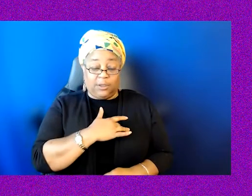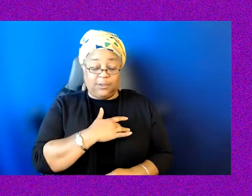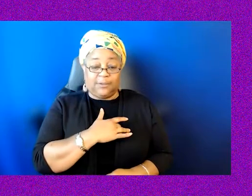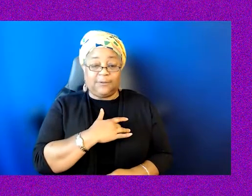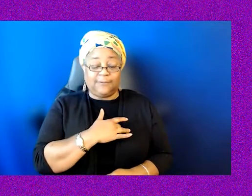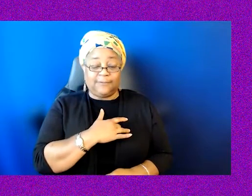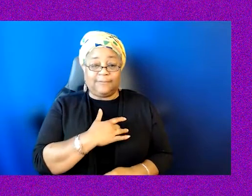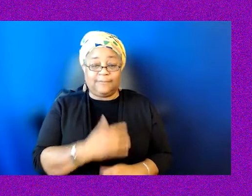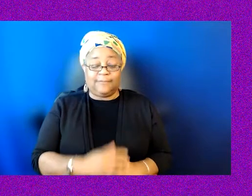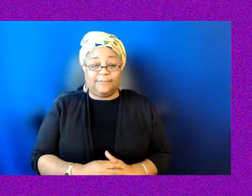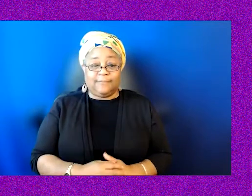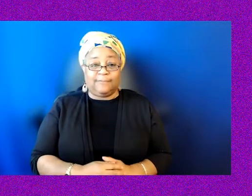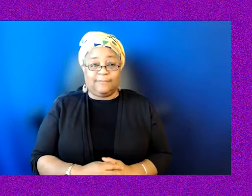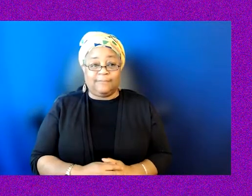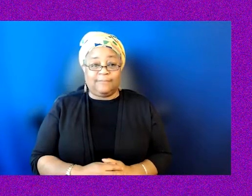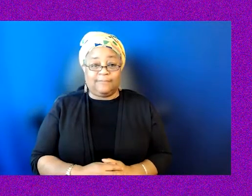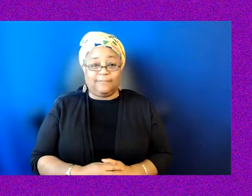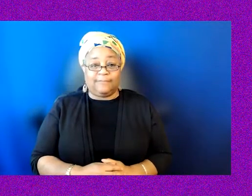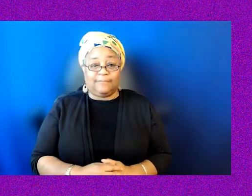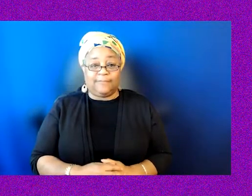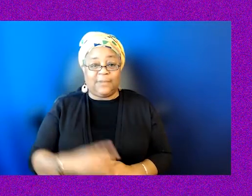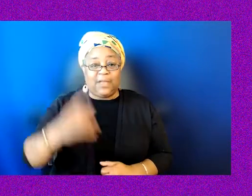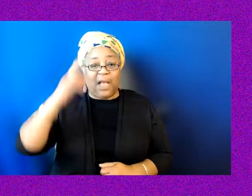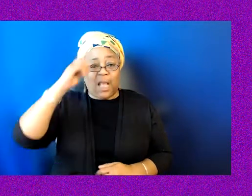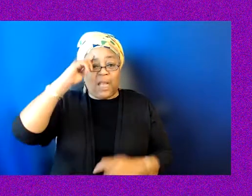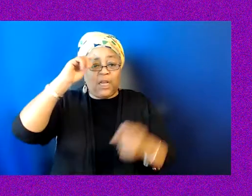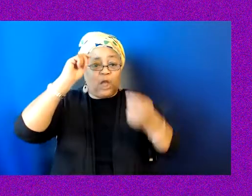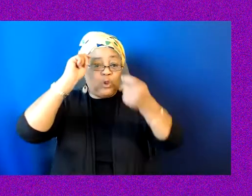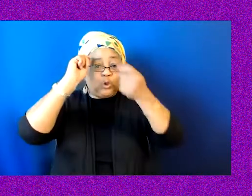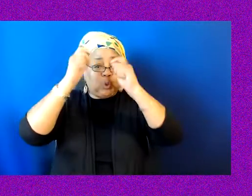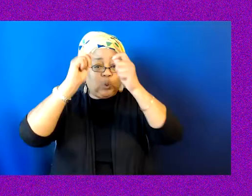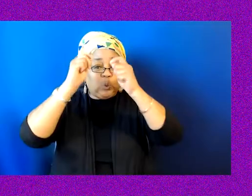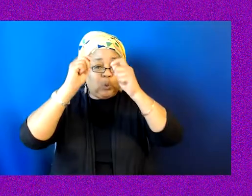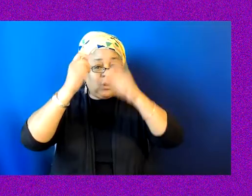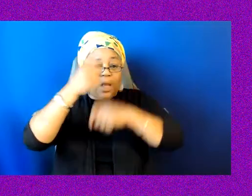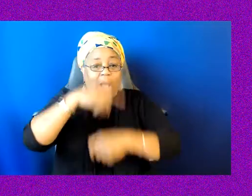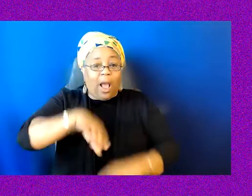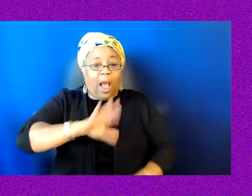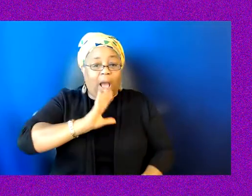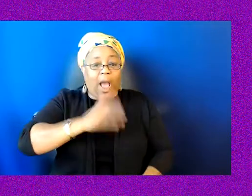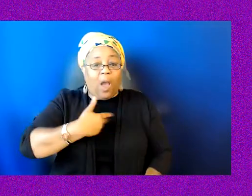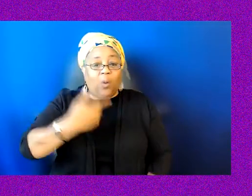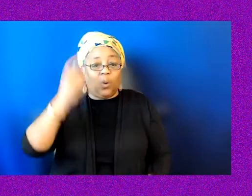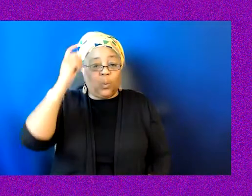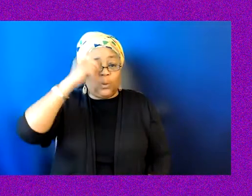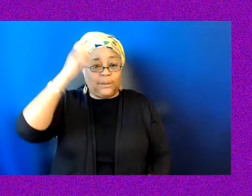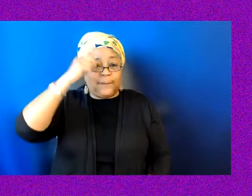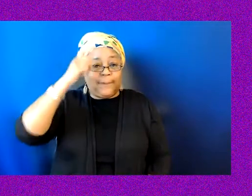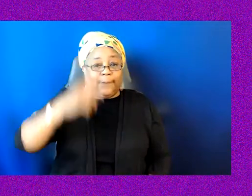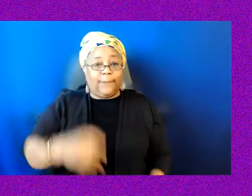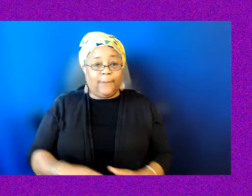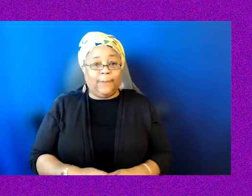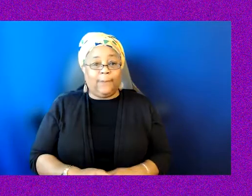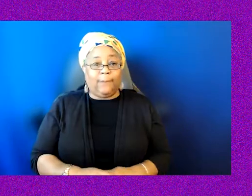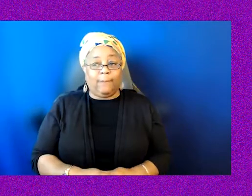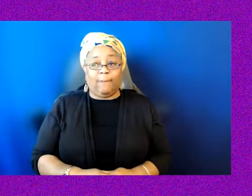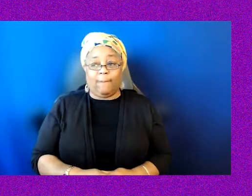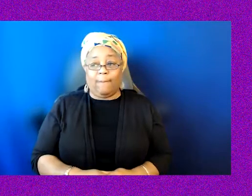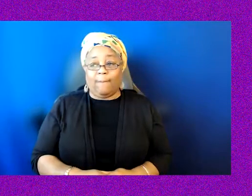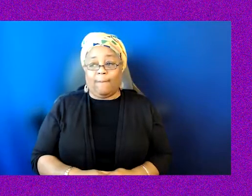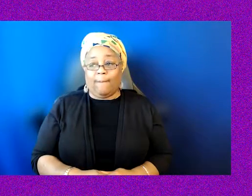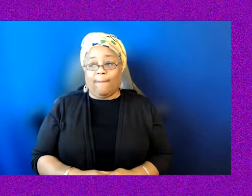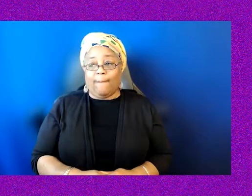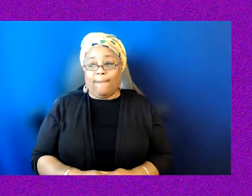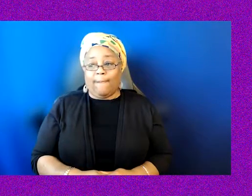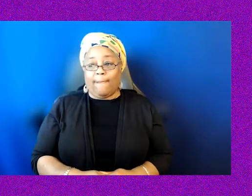corazón. And attune our intuitions. Y regular nuestras intuiciones. And